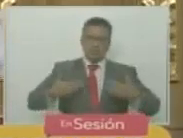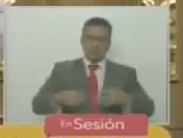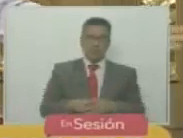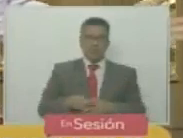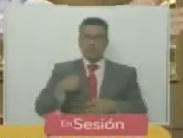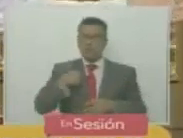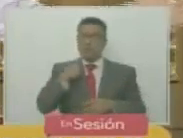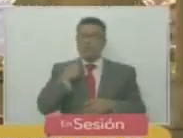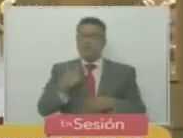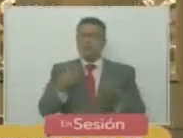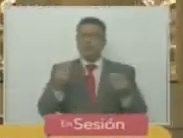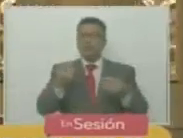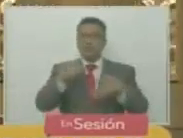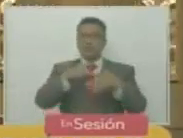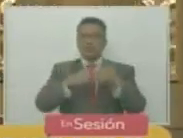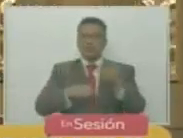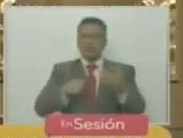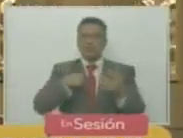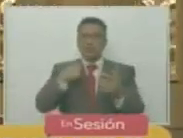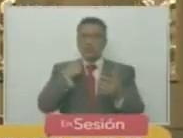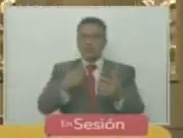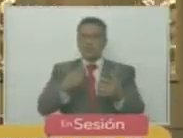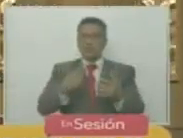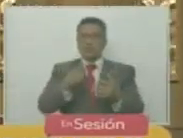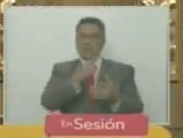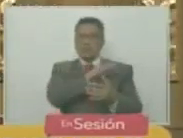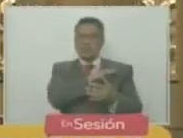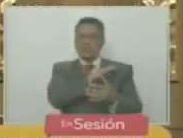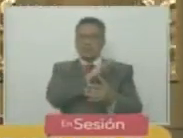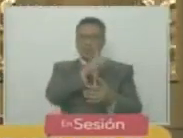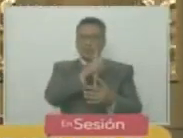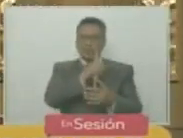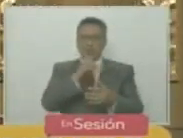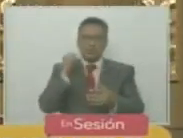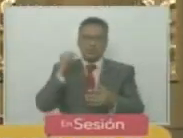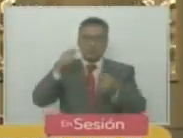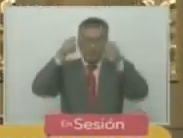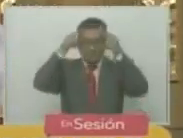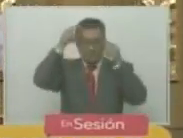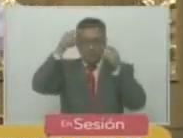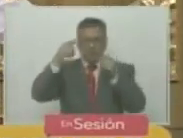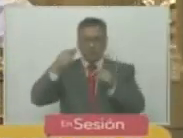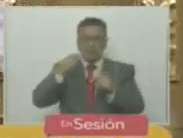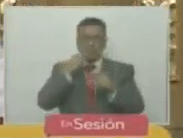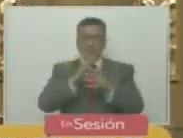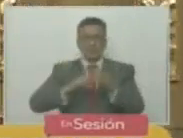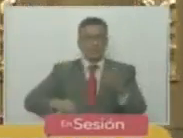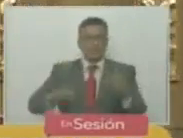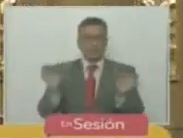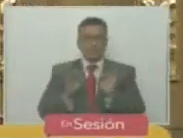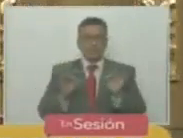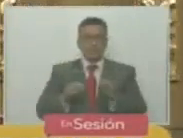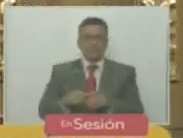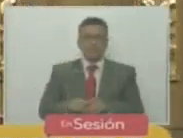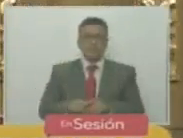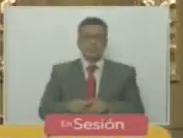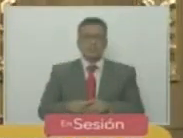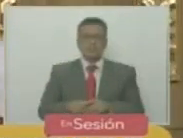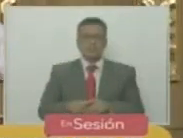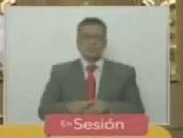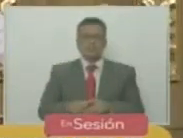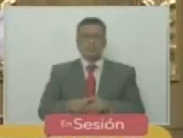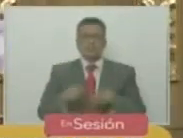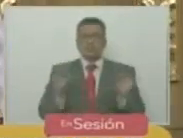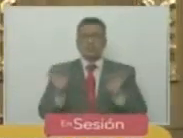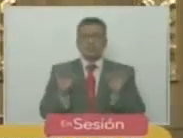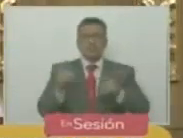Decía tantas cosas que decir de nuestro comandante Chávez, que no se me escape nada, que no se me